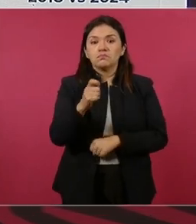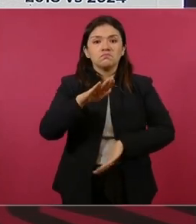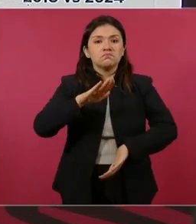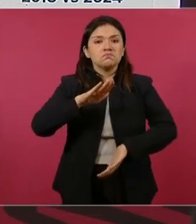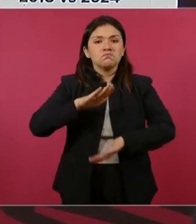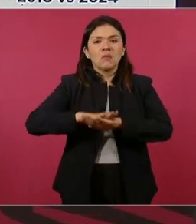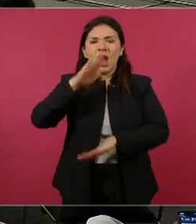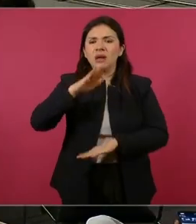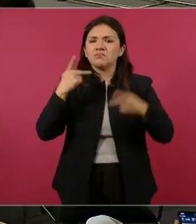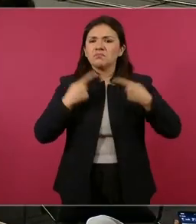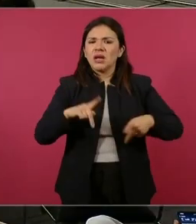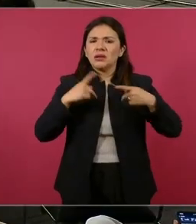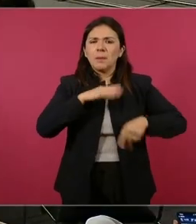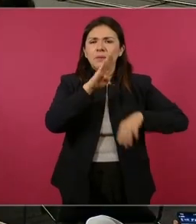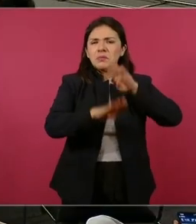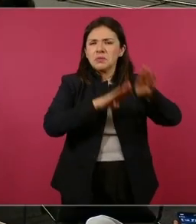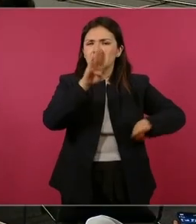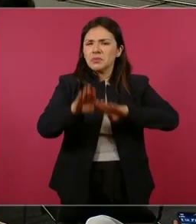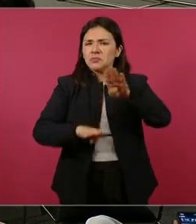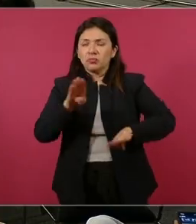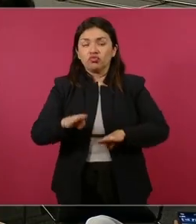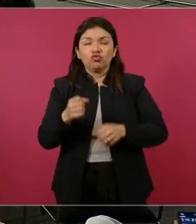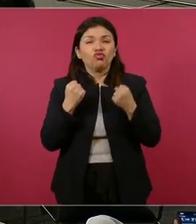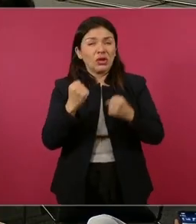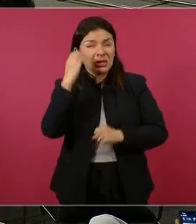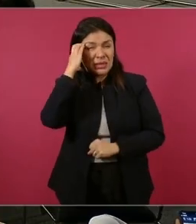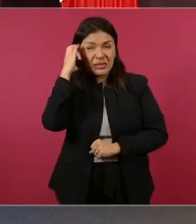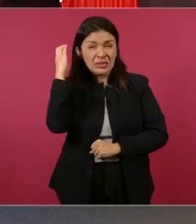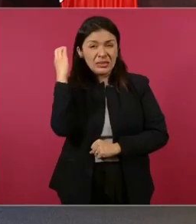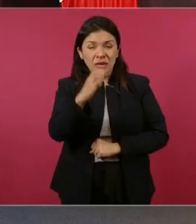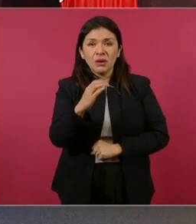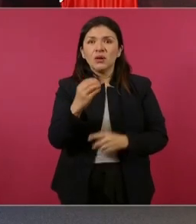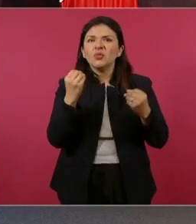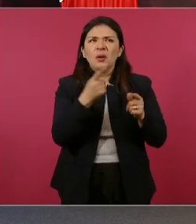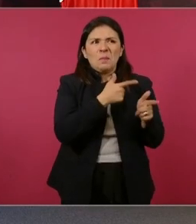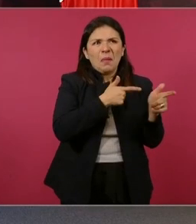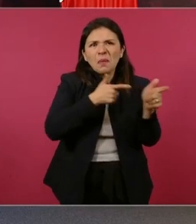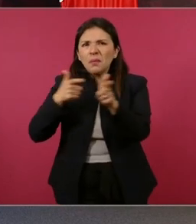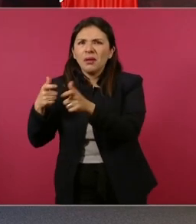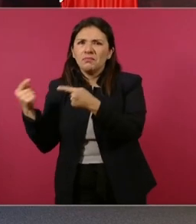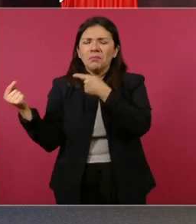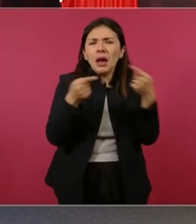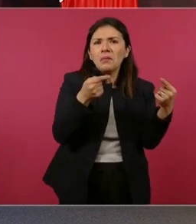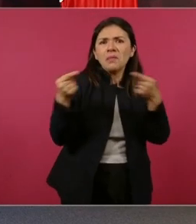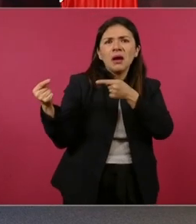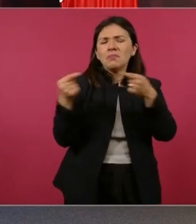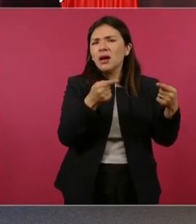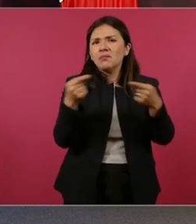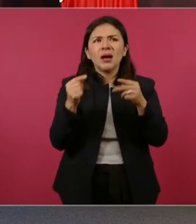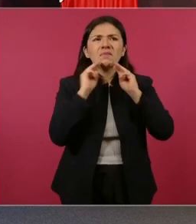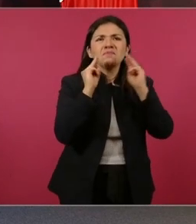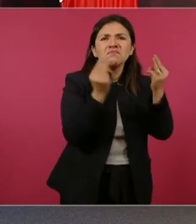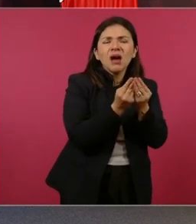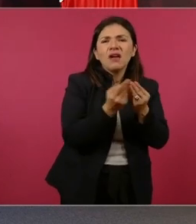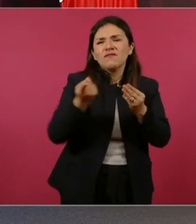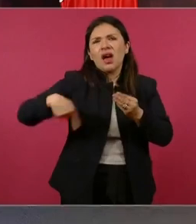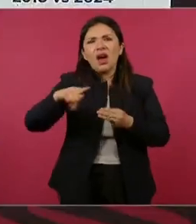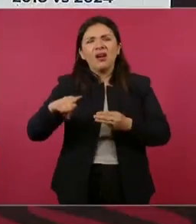mayor letalidad, de más enfrentamientos entre delincuencia y fuerzas